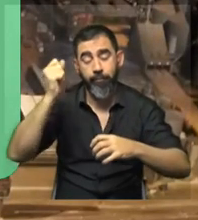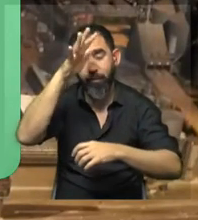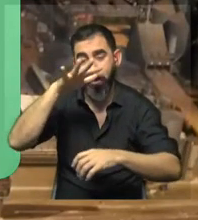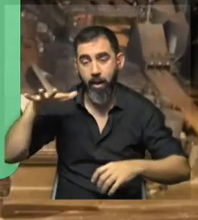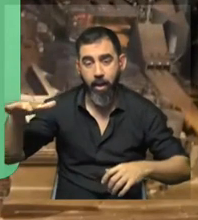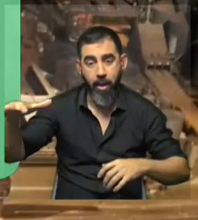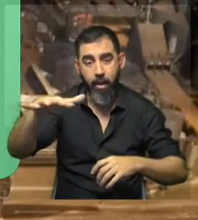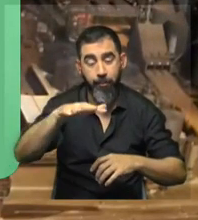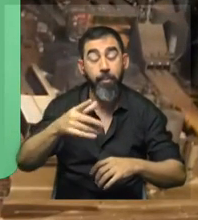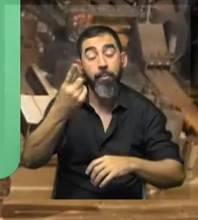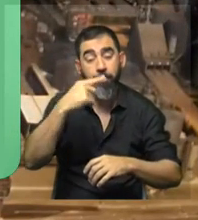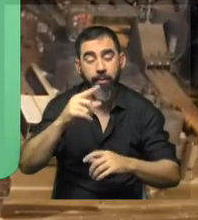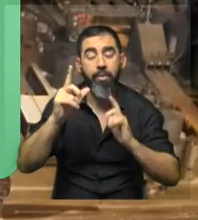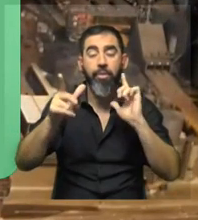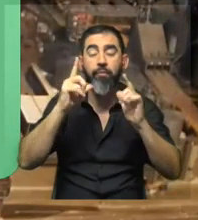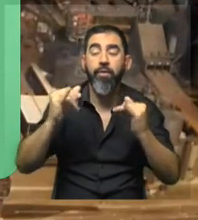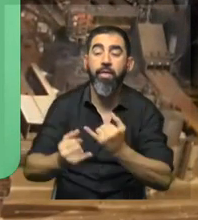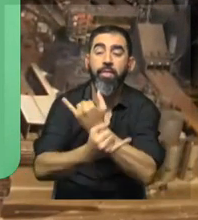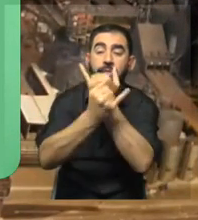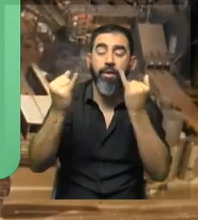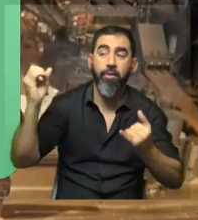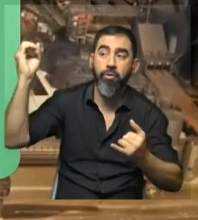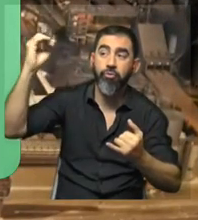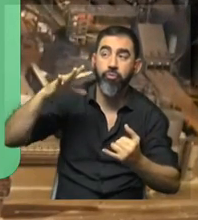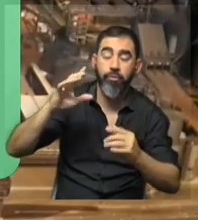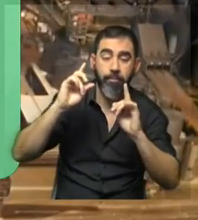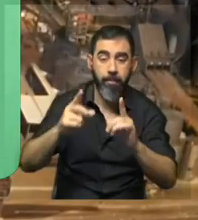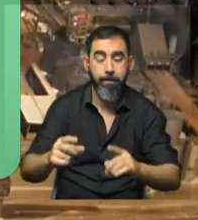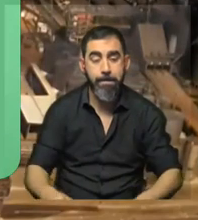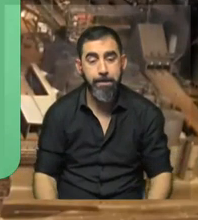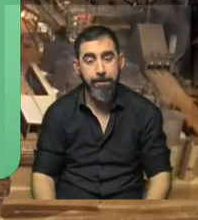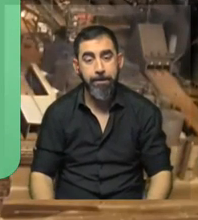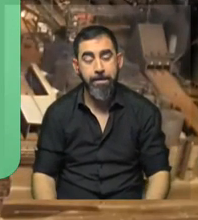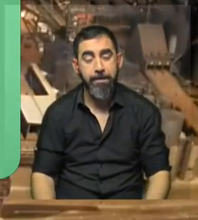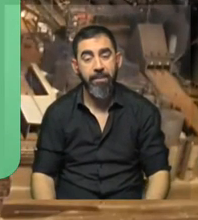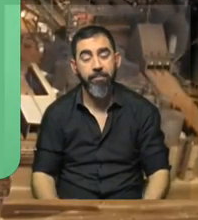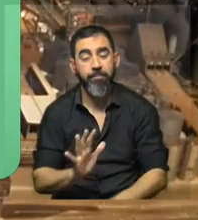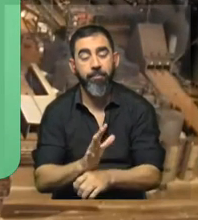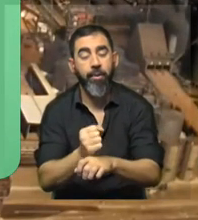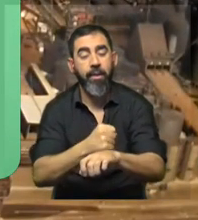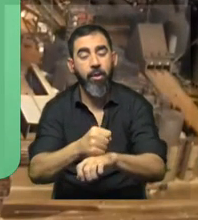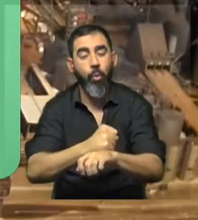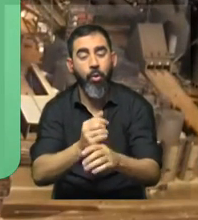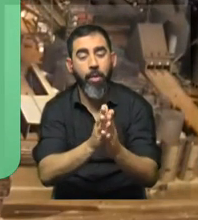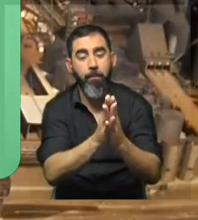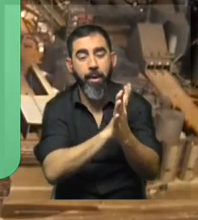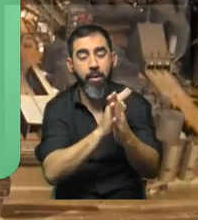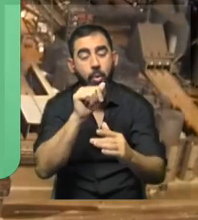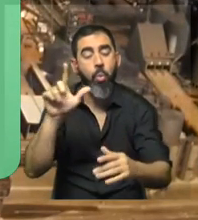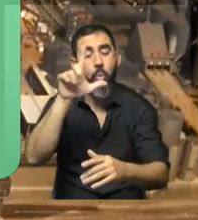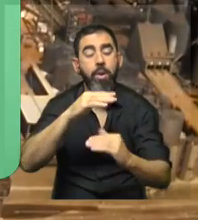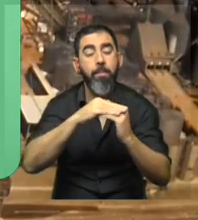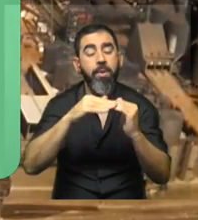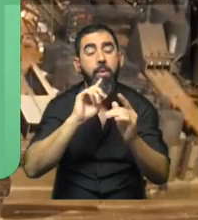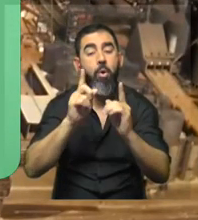personas que lo necesitan, pero a disfrutar estos días también para un montón de esos oficios que trabajan en la calle. Tatuadores de paredes. Sí. Hoy lunes se prevé una